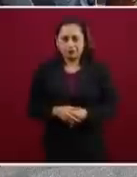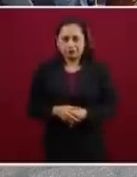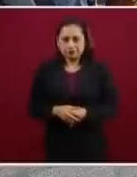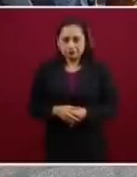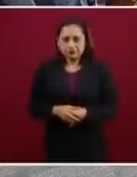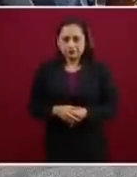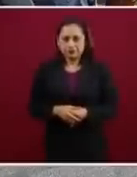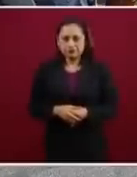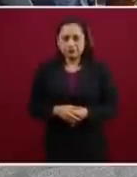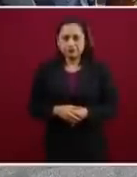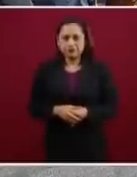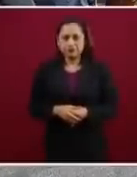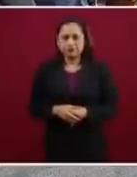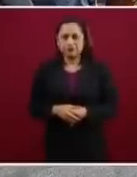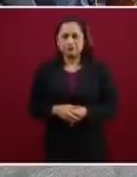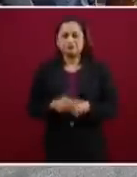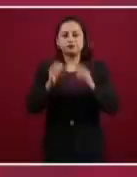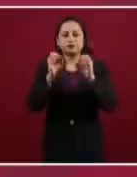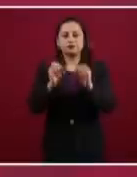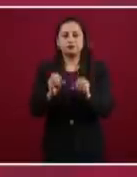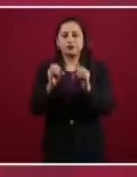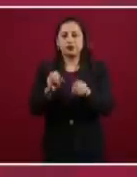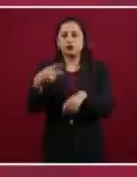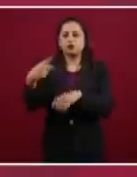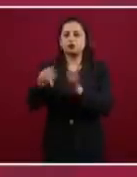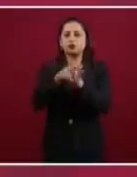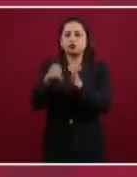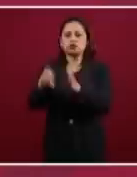las notas o reportajes